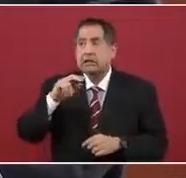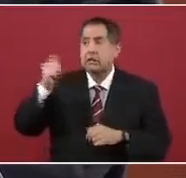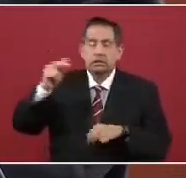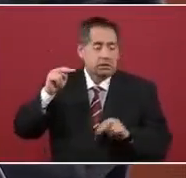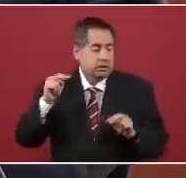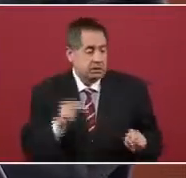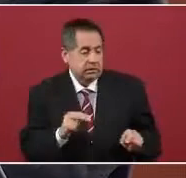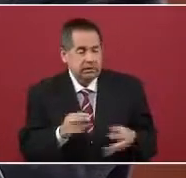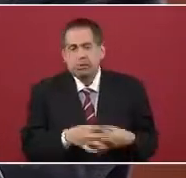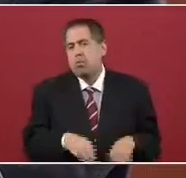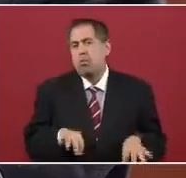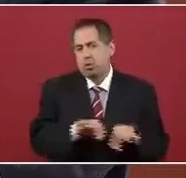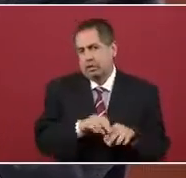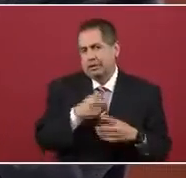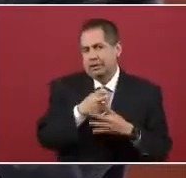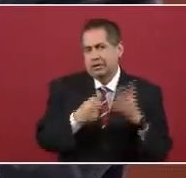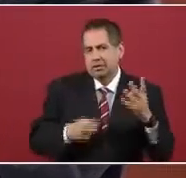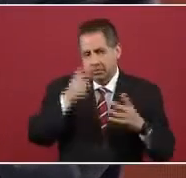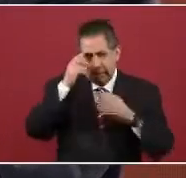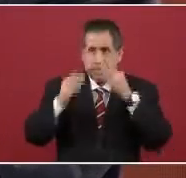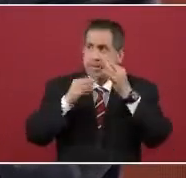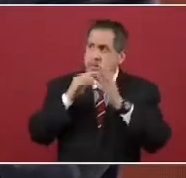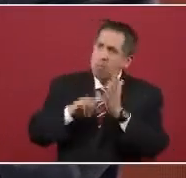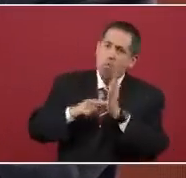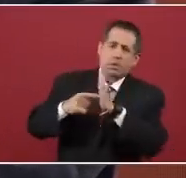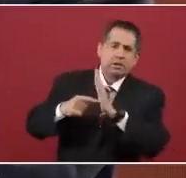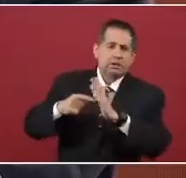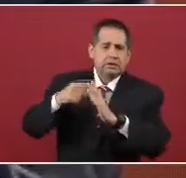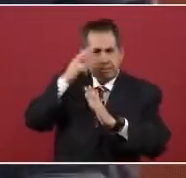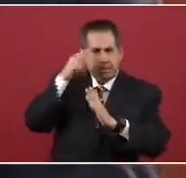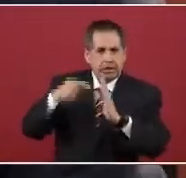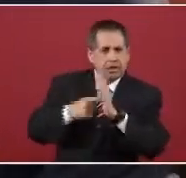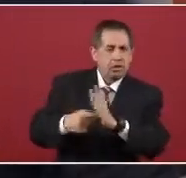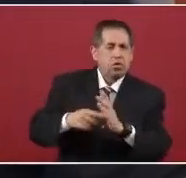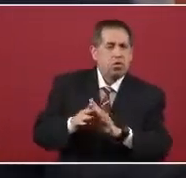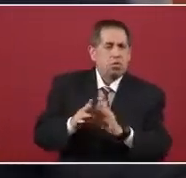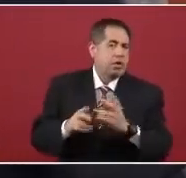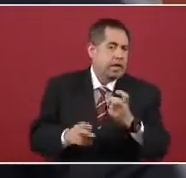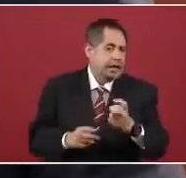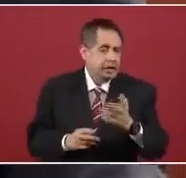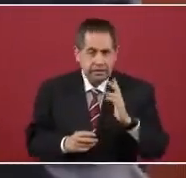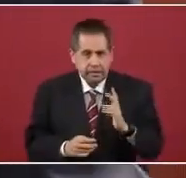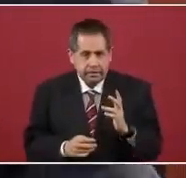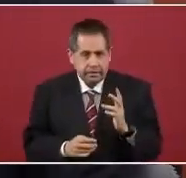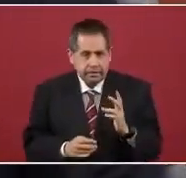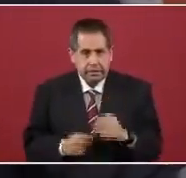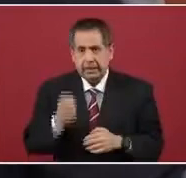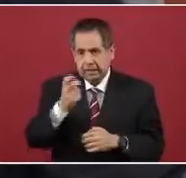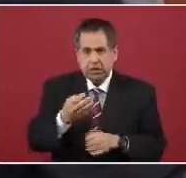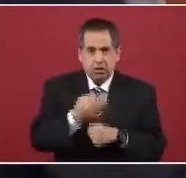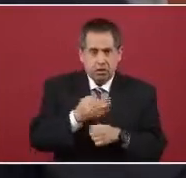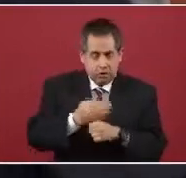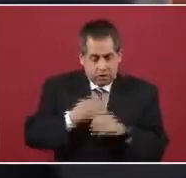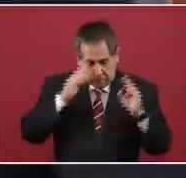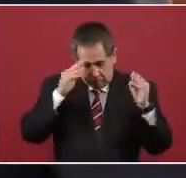Eso es lo más importante para la promoción turística y eso es lo que se está haciendo